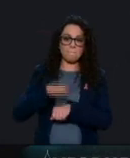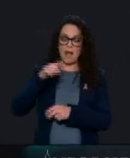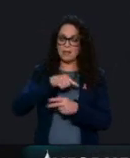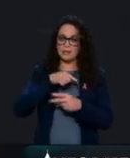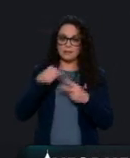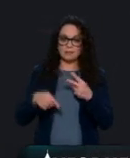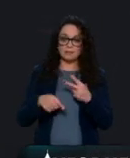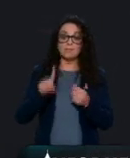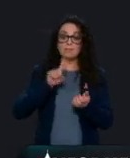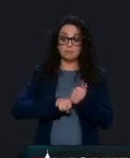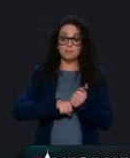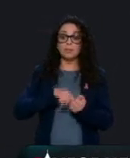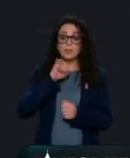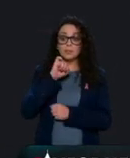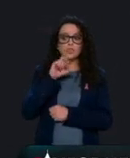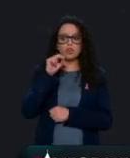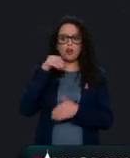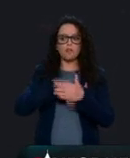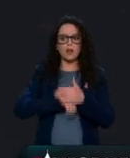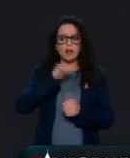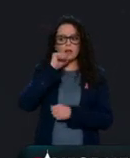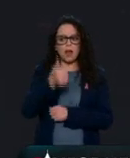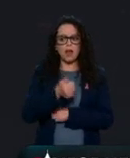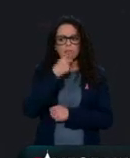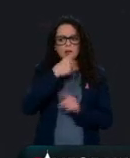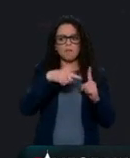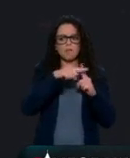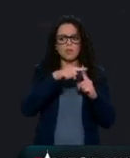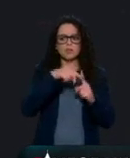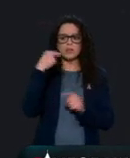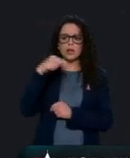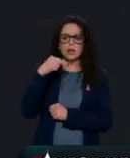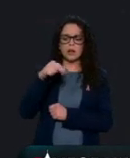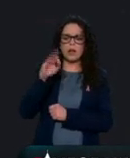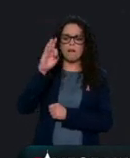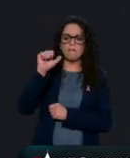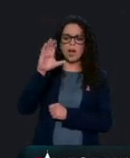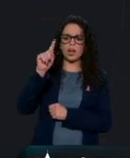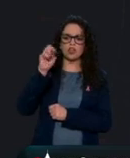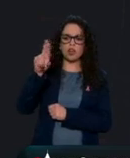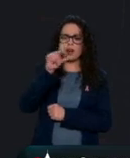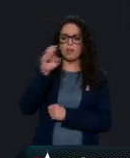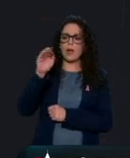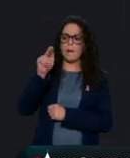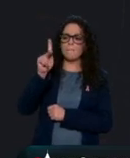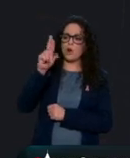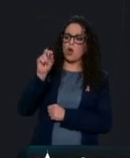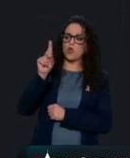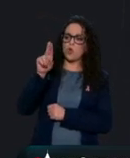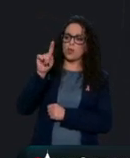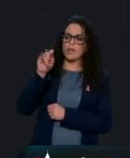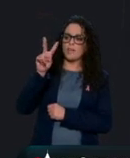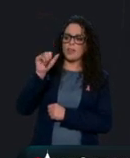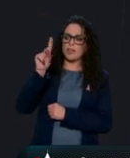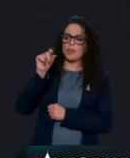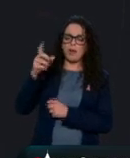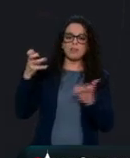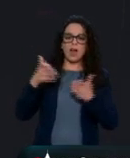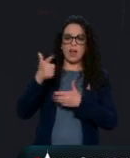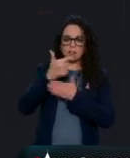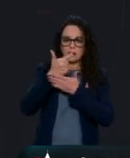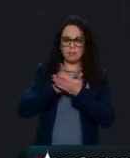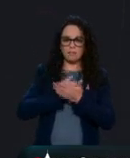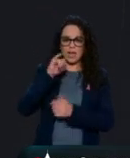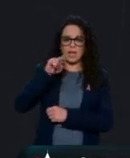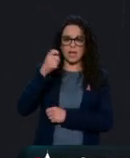saldo positivo en un índice que se llama los factores de productividad, que mide el INEGI desde,